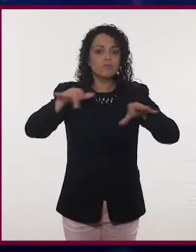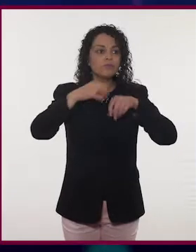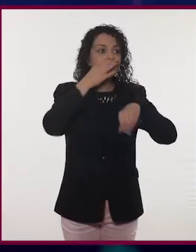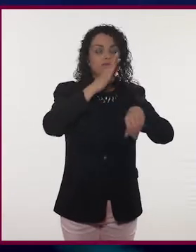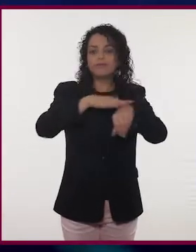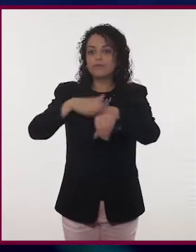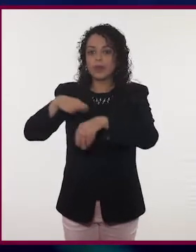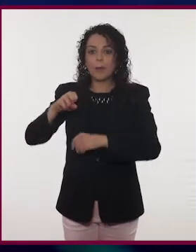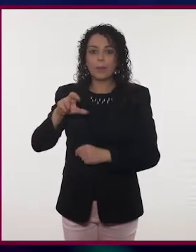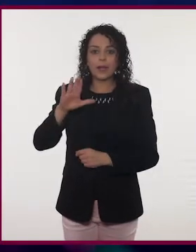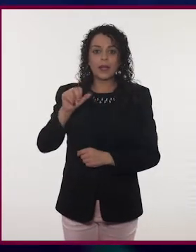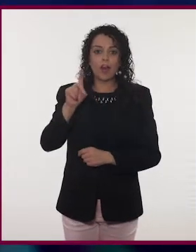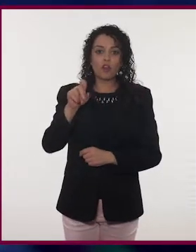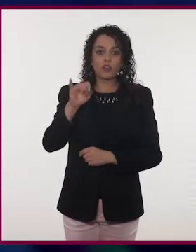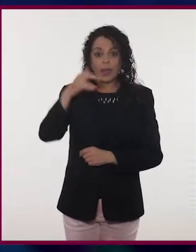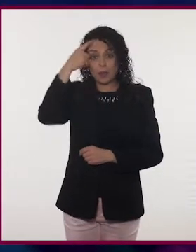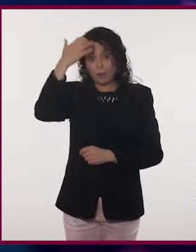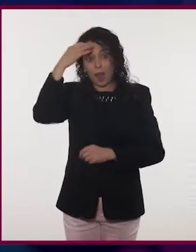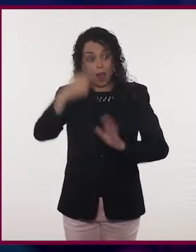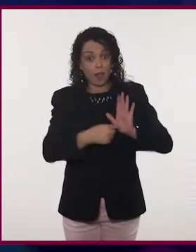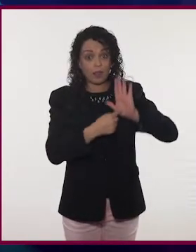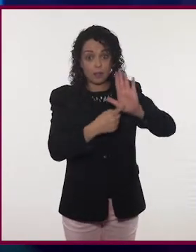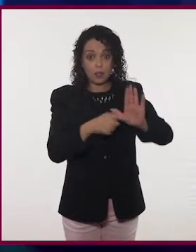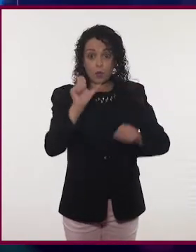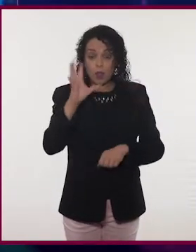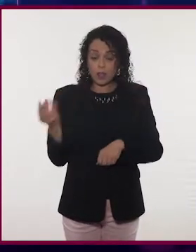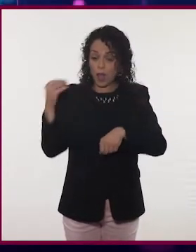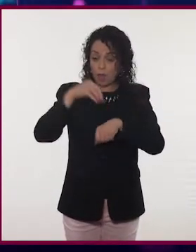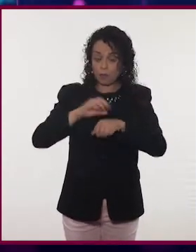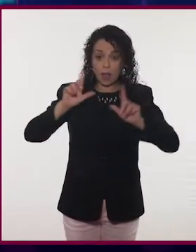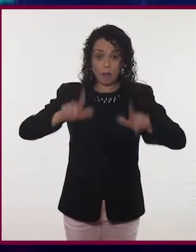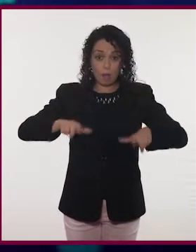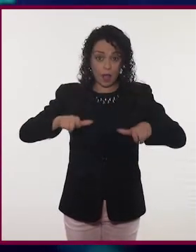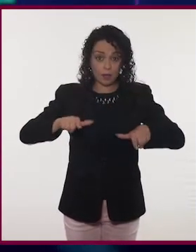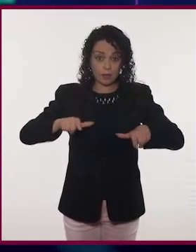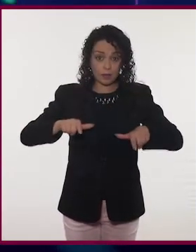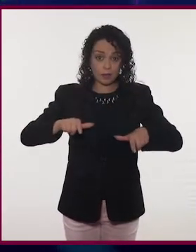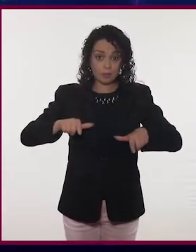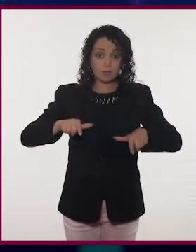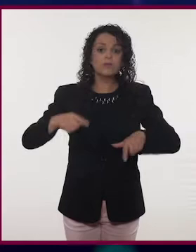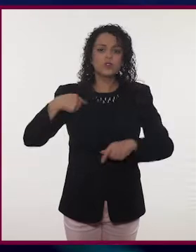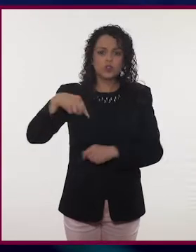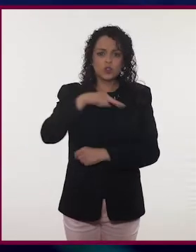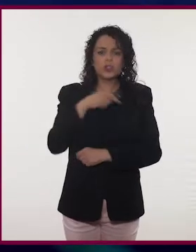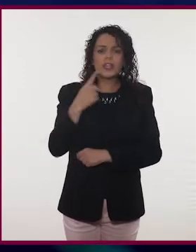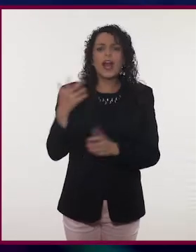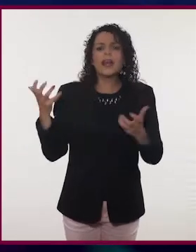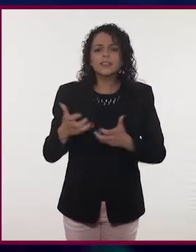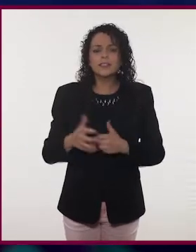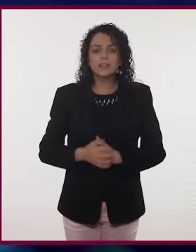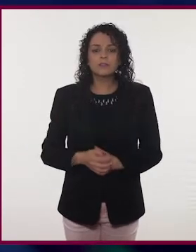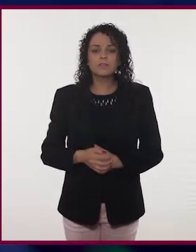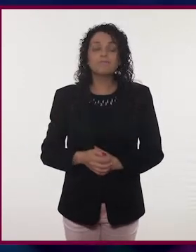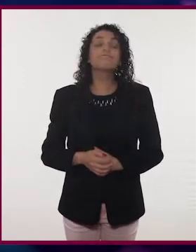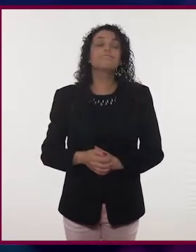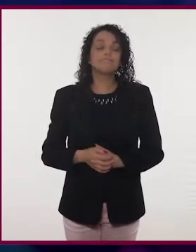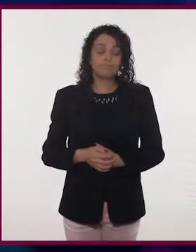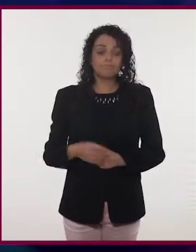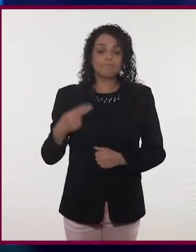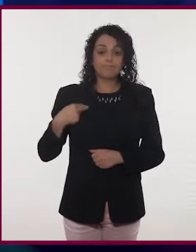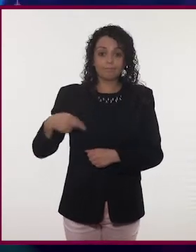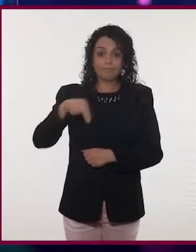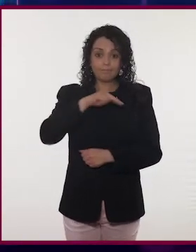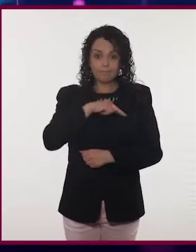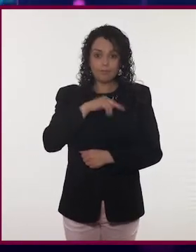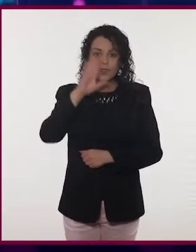que estos proyectos ya están en la plataforma de Rutopía, nosotros como Rutopía lo que hacemos es que somos un poquito